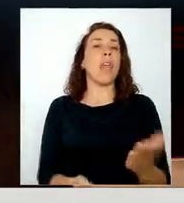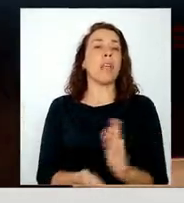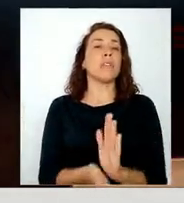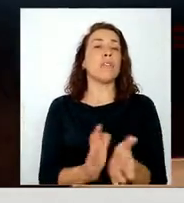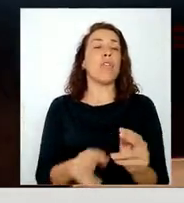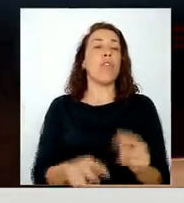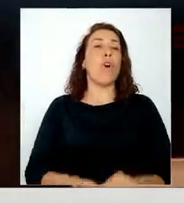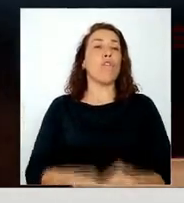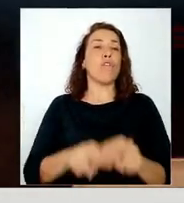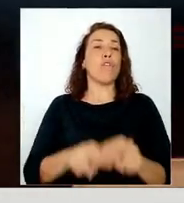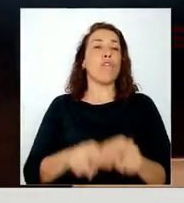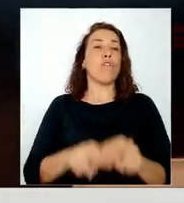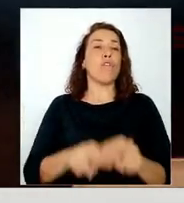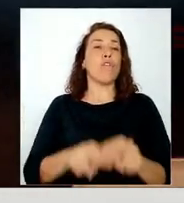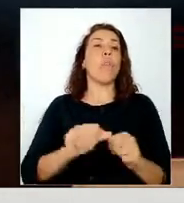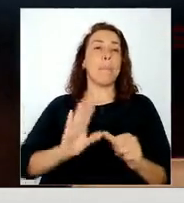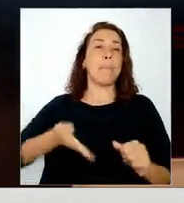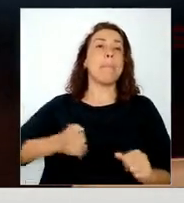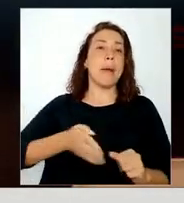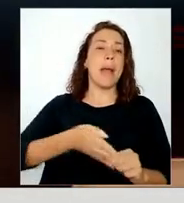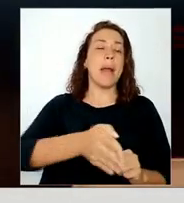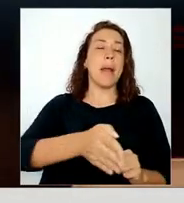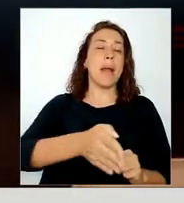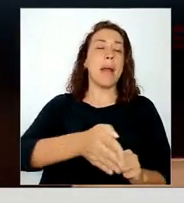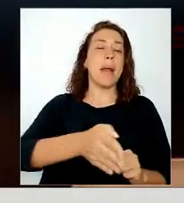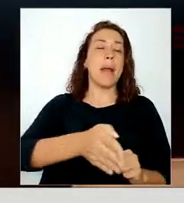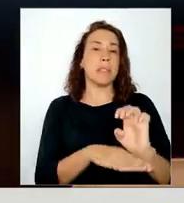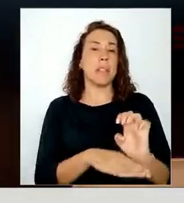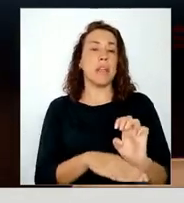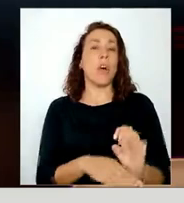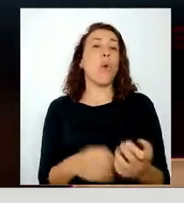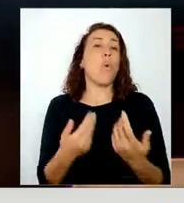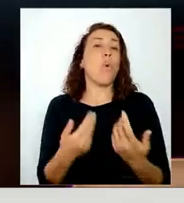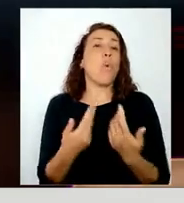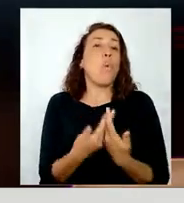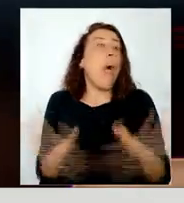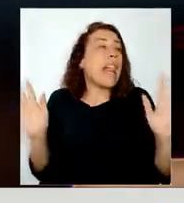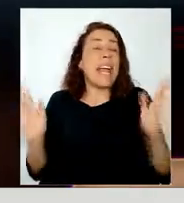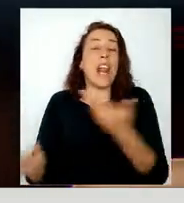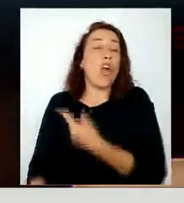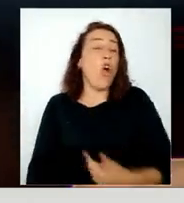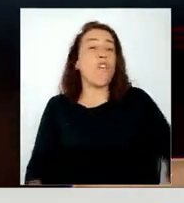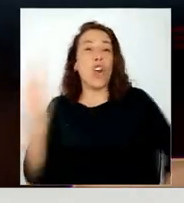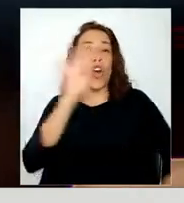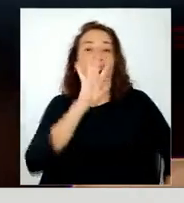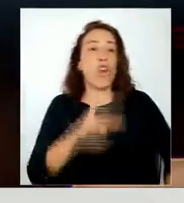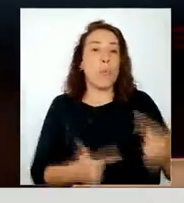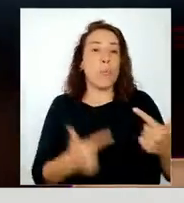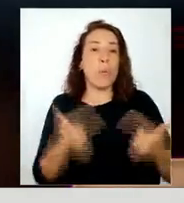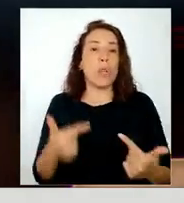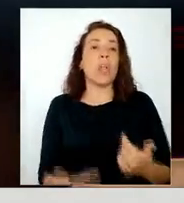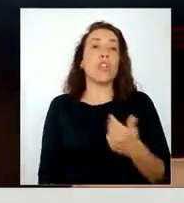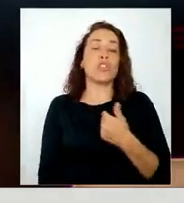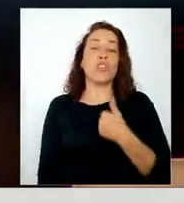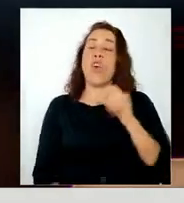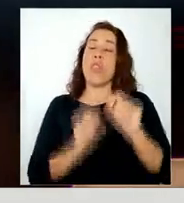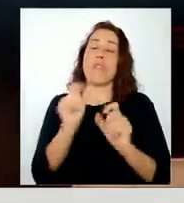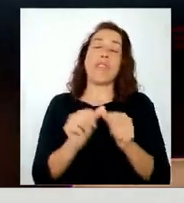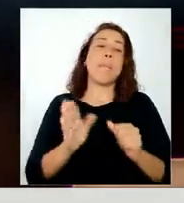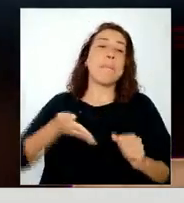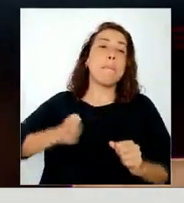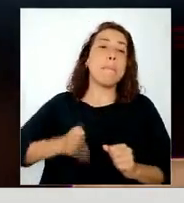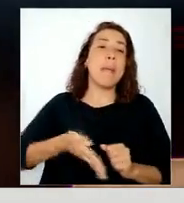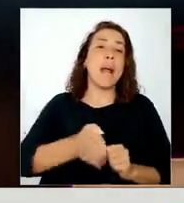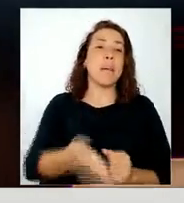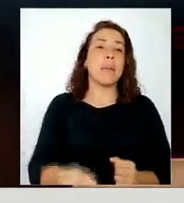permanente en el estado cualquiera sean los gobiernos por lo tanto yo tengo una defensa permanente aquellos productores